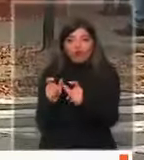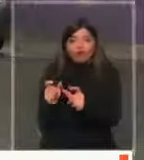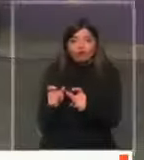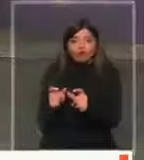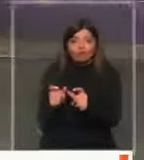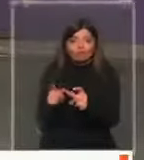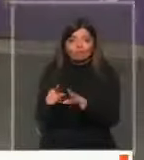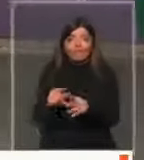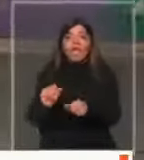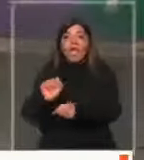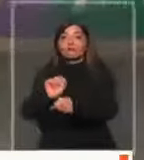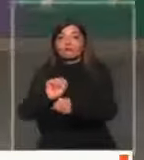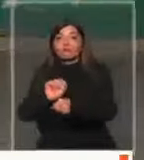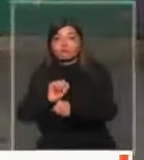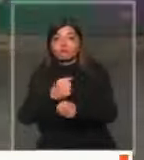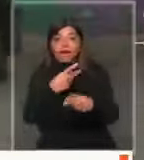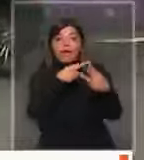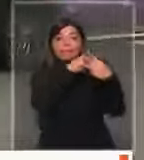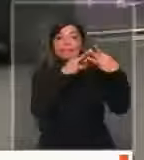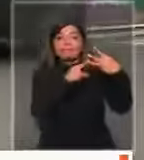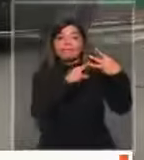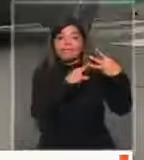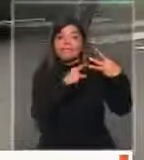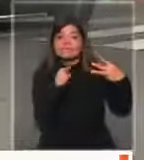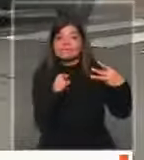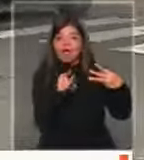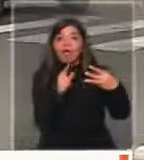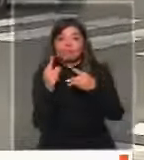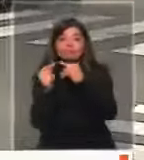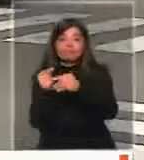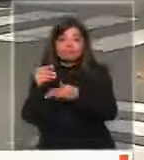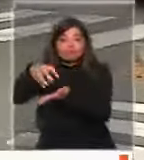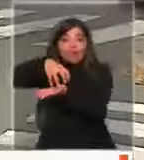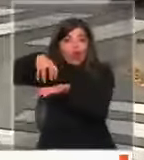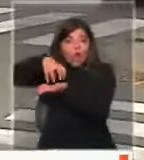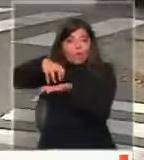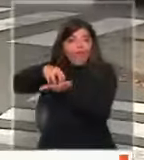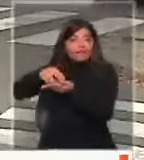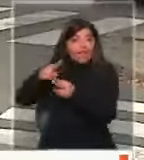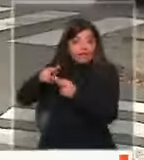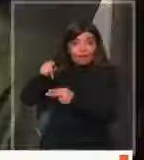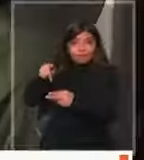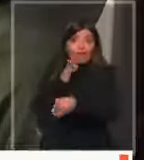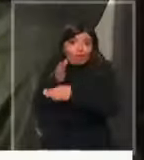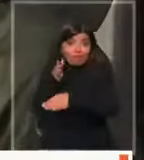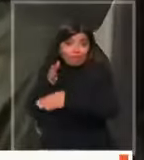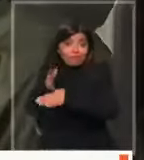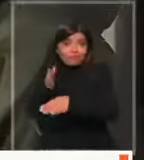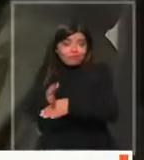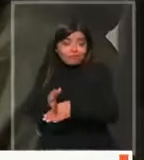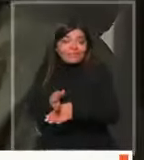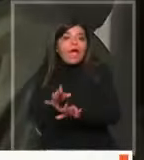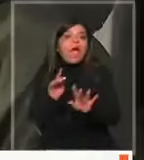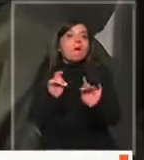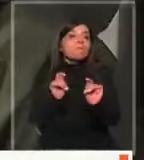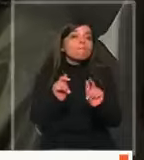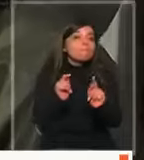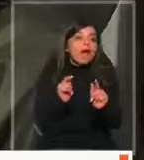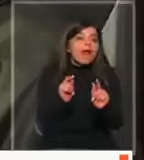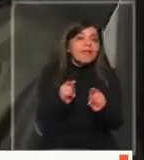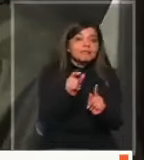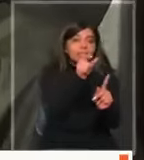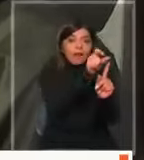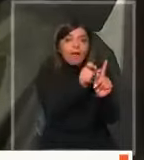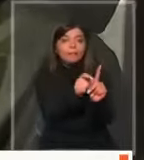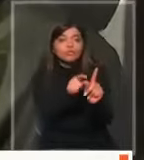robado y 3 de los 5 delincuentes corrieron hasta esta plaza en remodelación. Aparentemente,